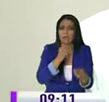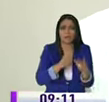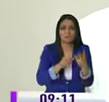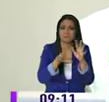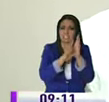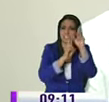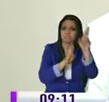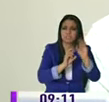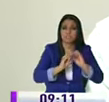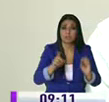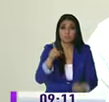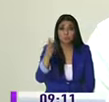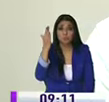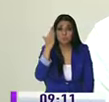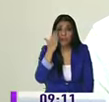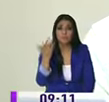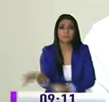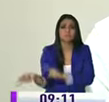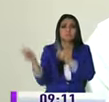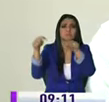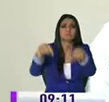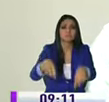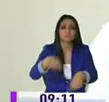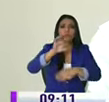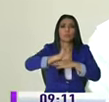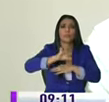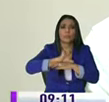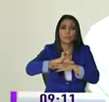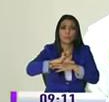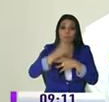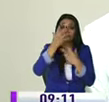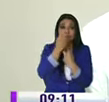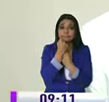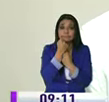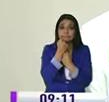casos de corrupción no se callen